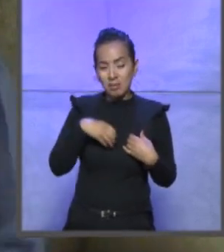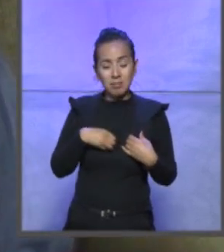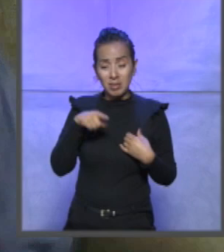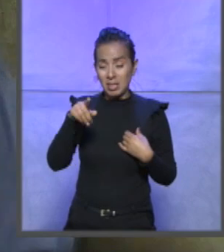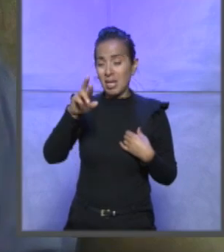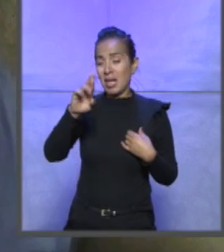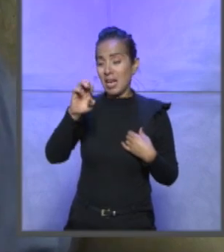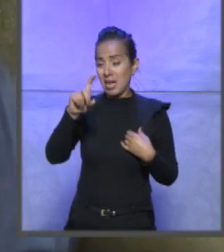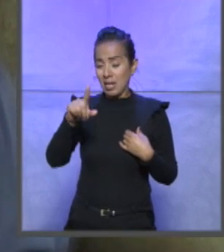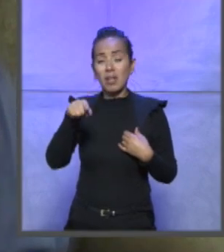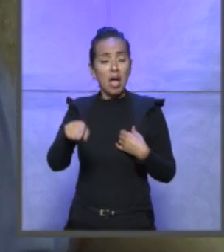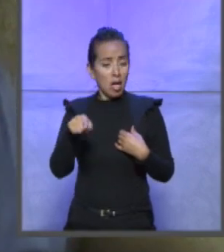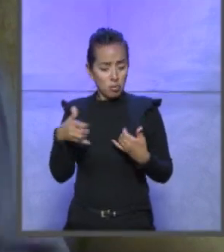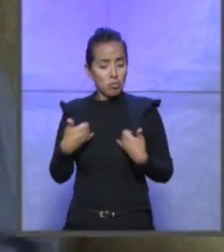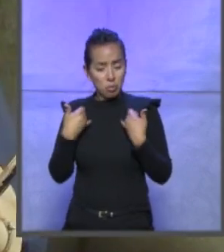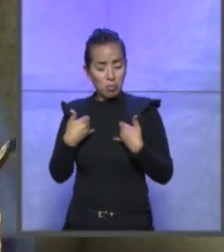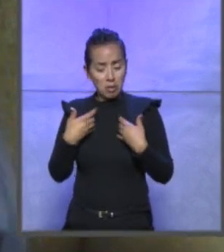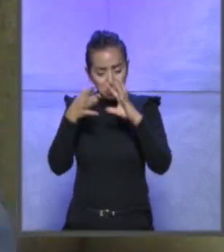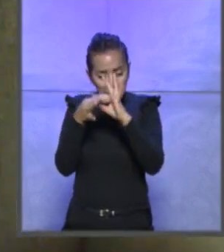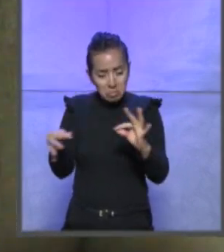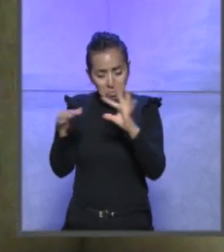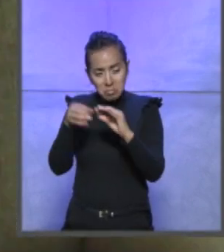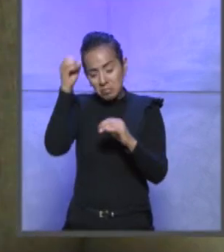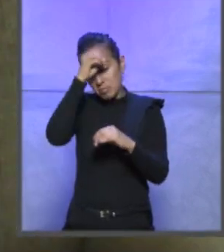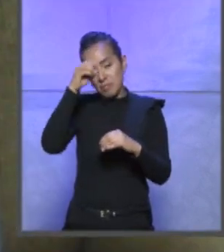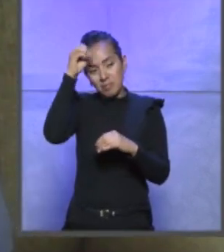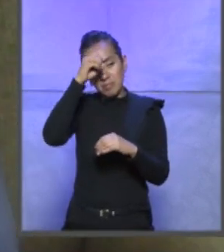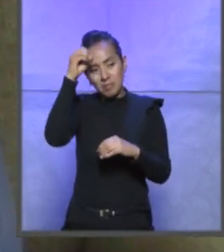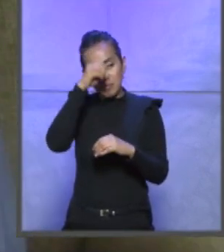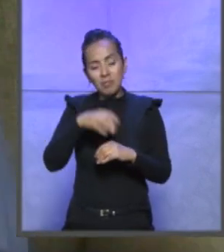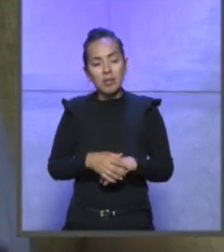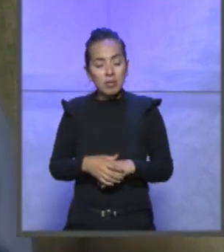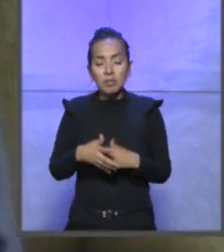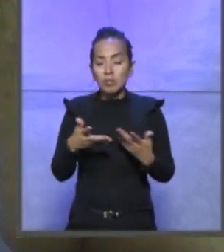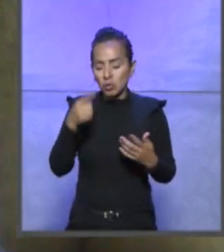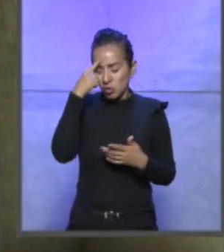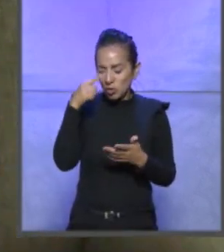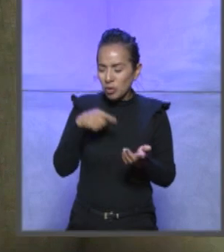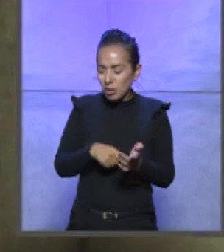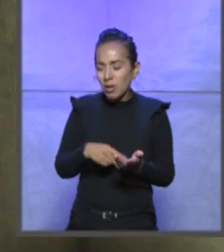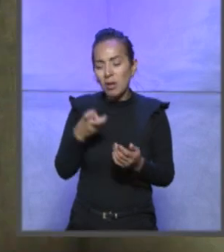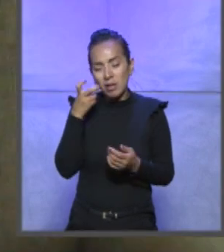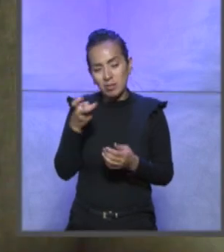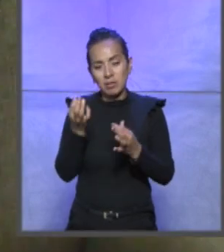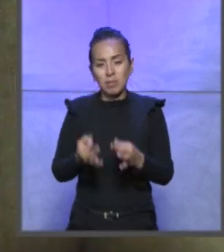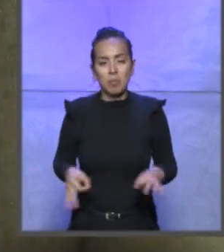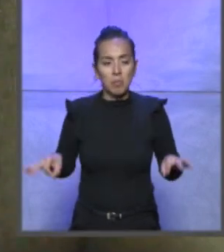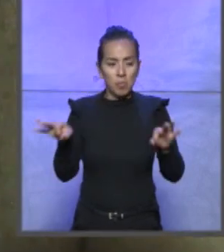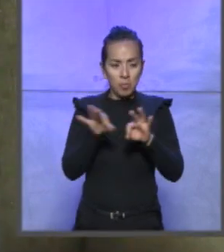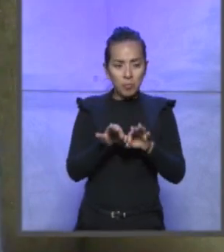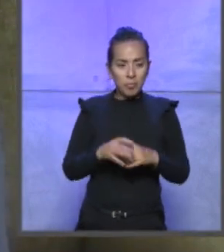los jóvenes son los que hablan. Yo todo lo que he aprendido, lo he aprendido de ustedes. Entonces, yo creo que eso es